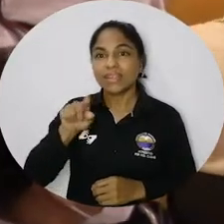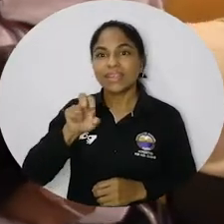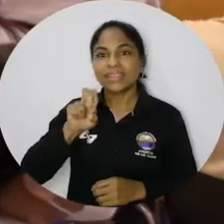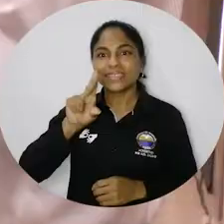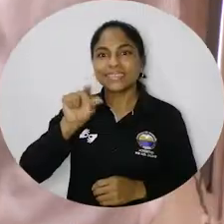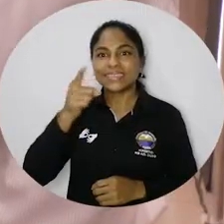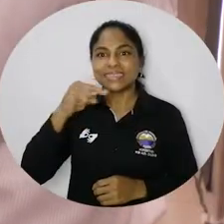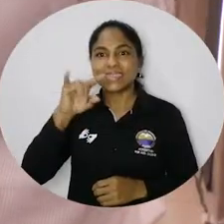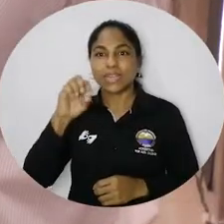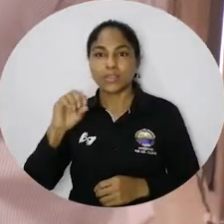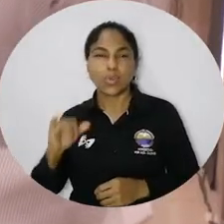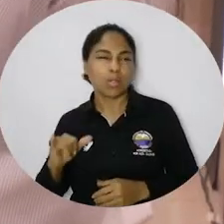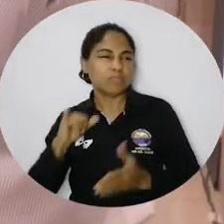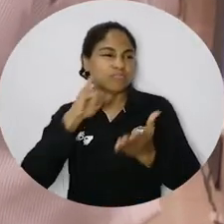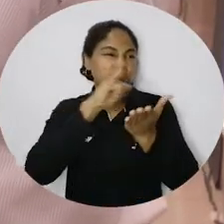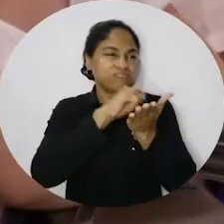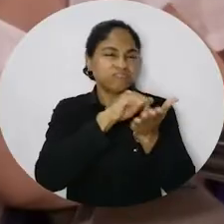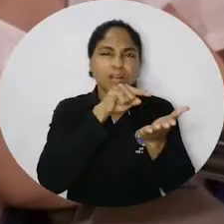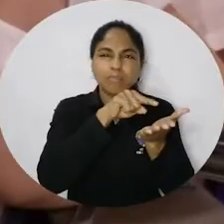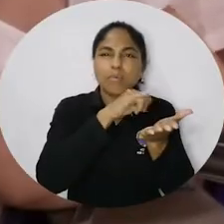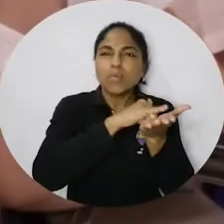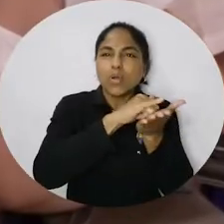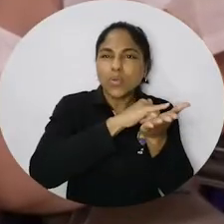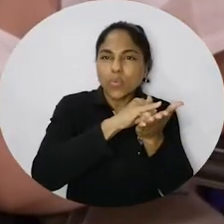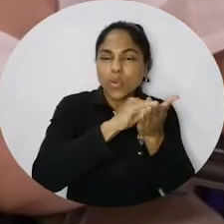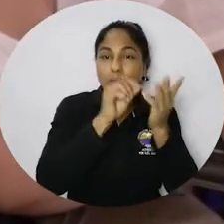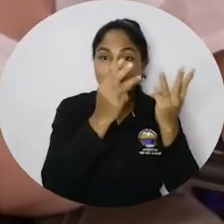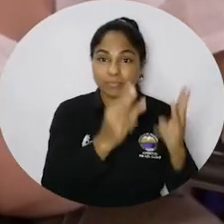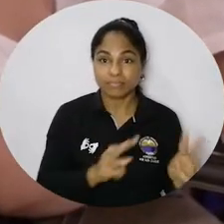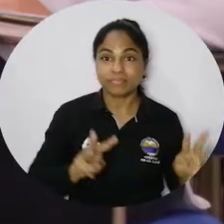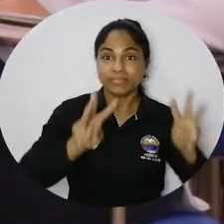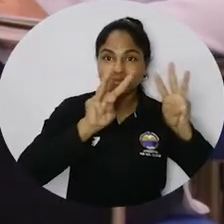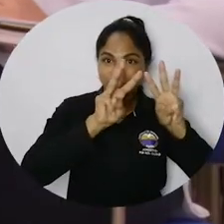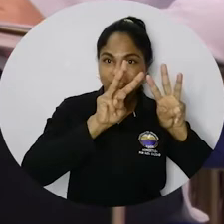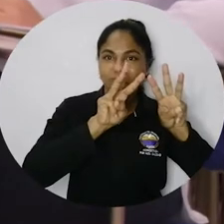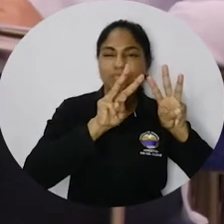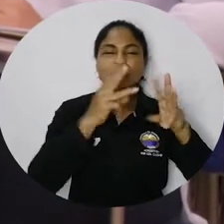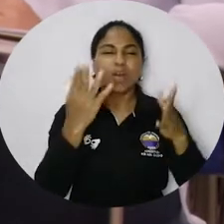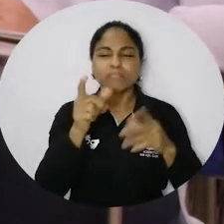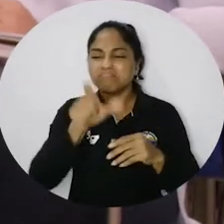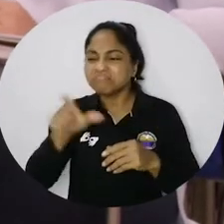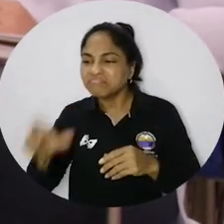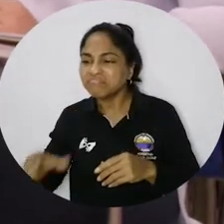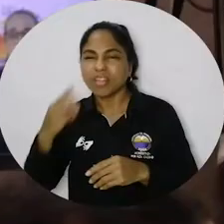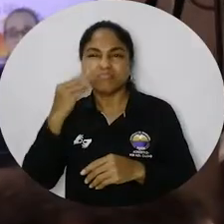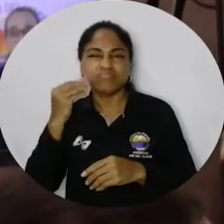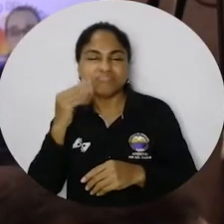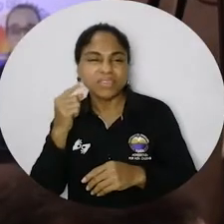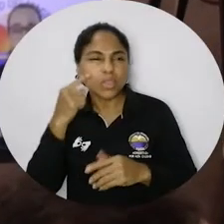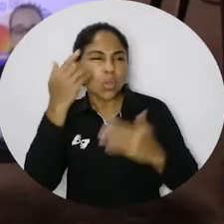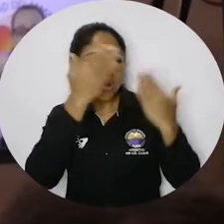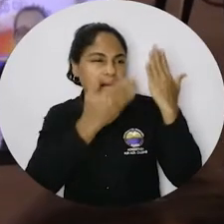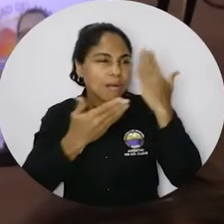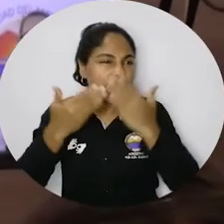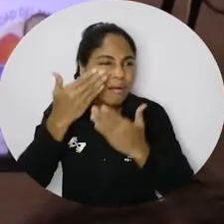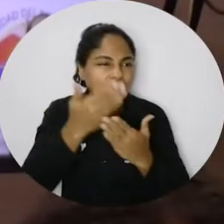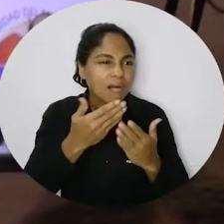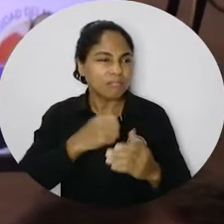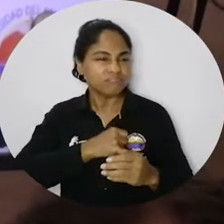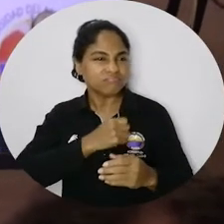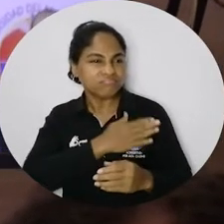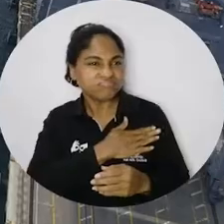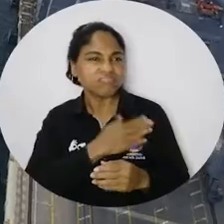Sergio Díaz Granados expondrá esta agenda en la Asamblea General de Naciones Unidas en Nueva York, donde expertos multilaterales abordarán los avances, desafíos